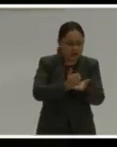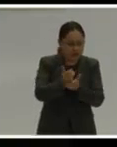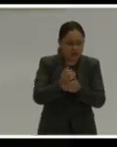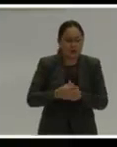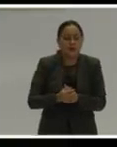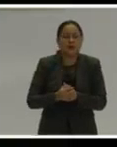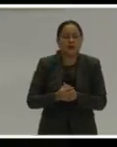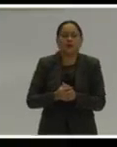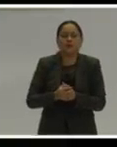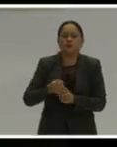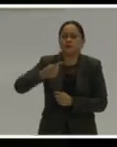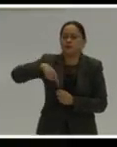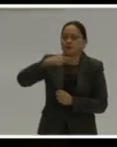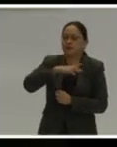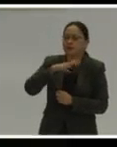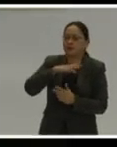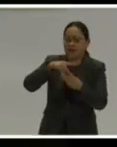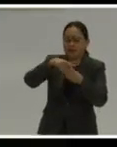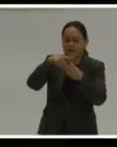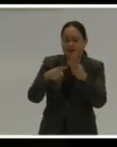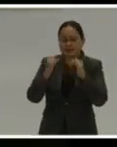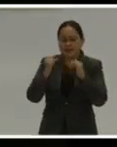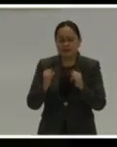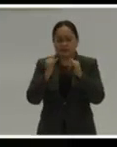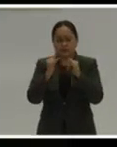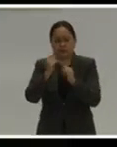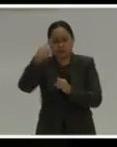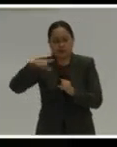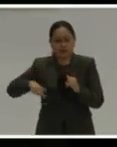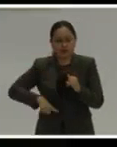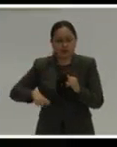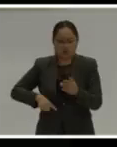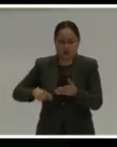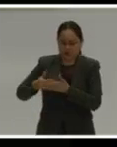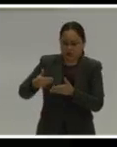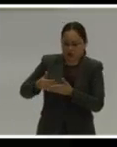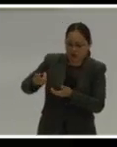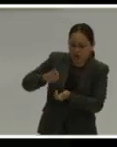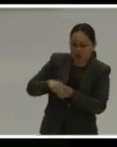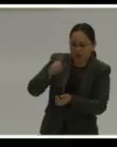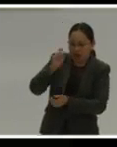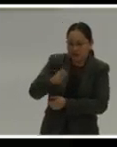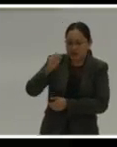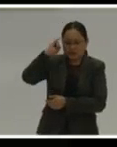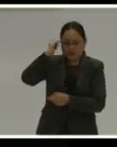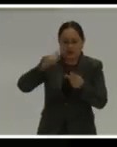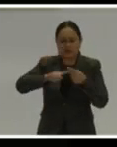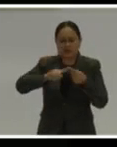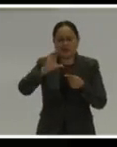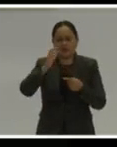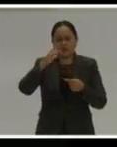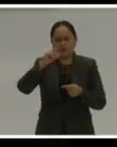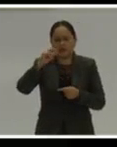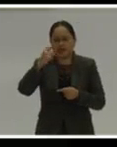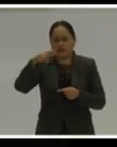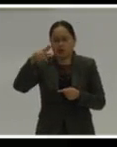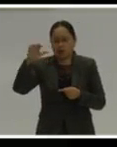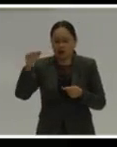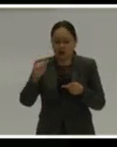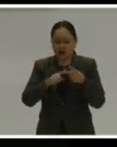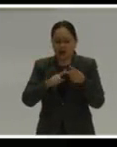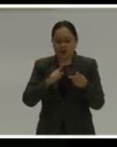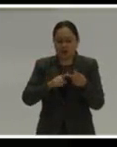tenemos tres instancias de gobiernos indígenas en este momento: Charagua, la Nación